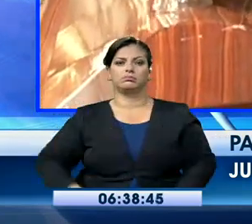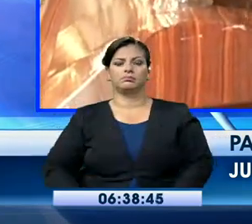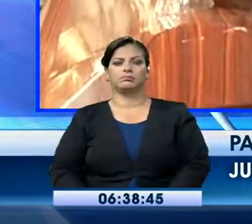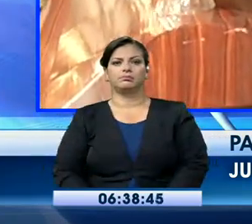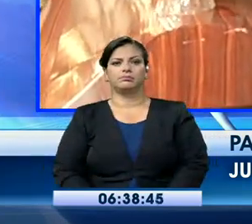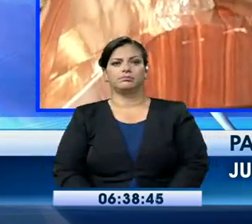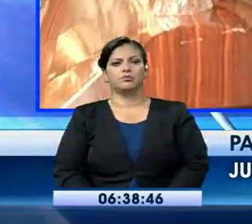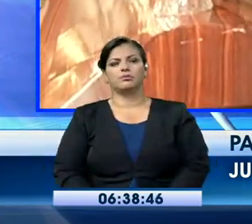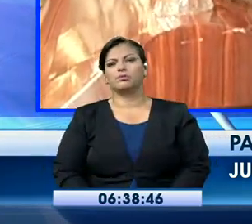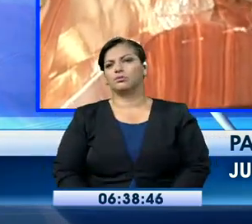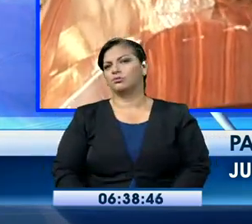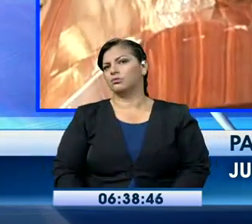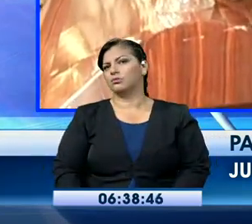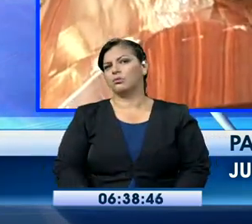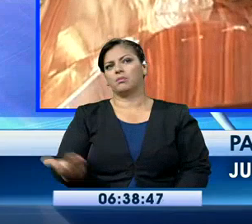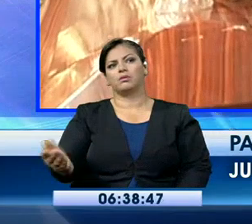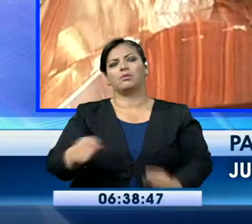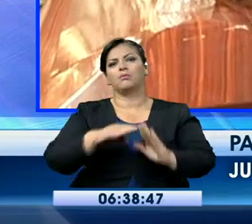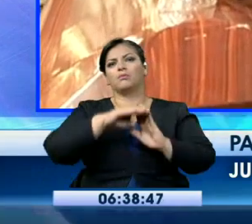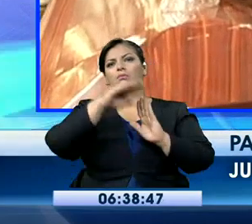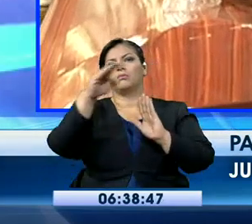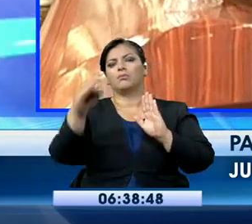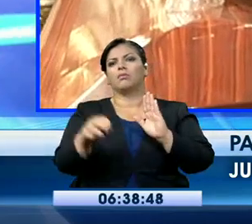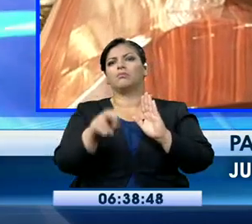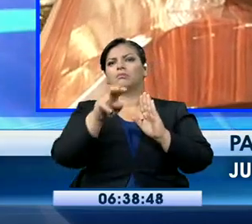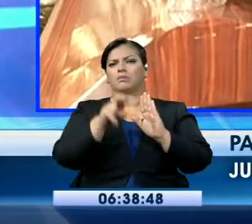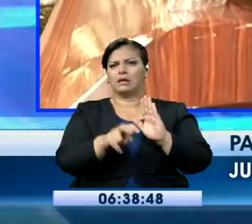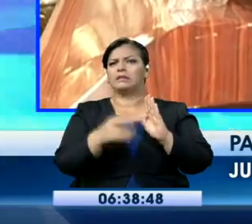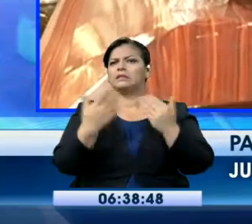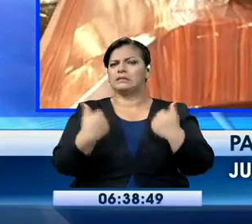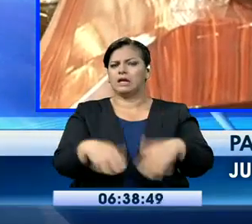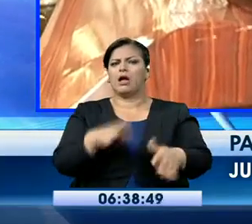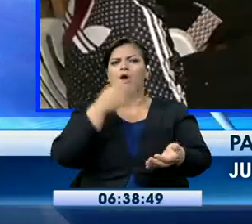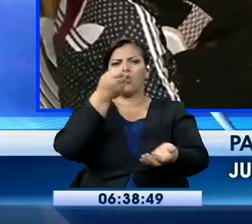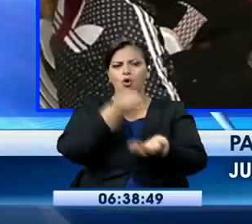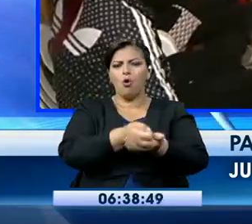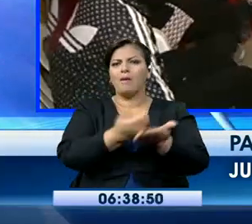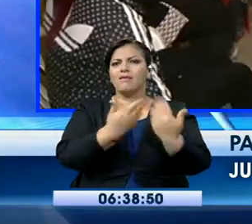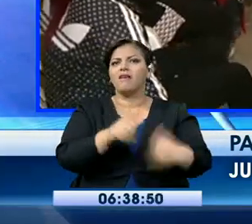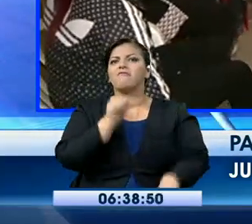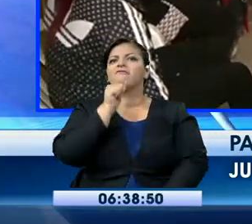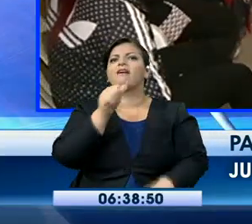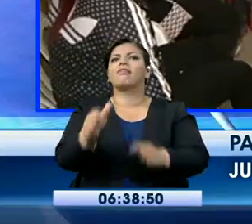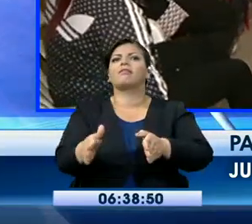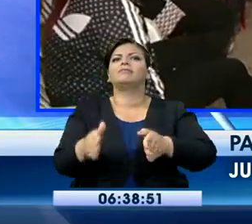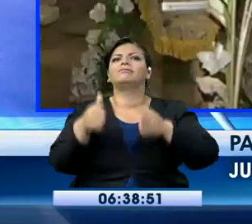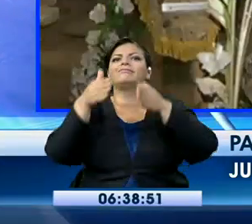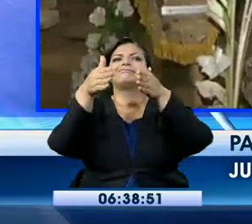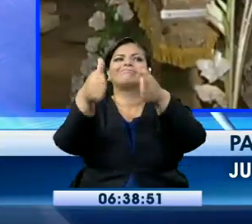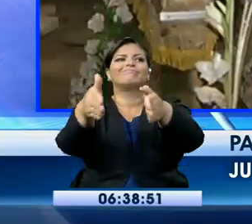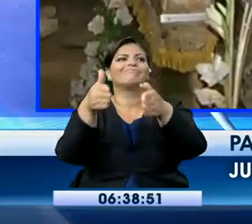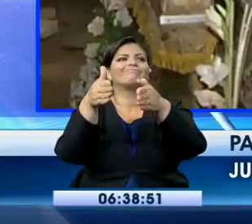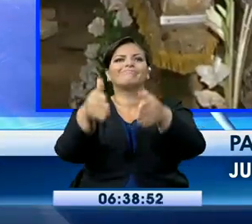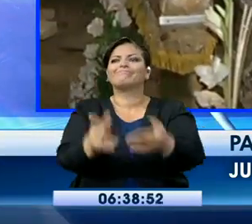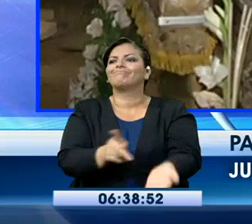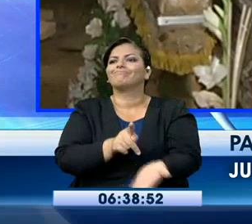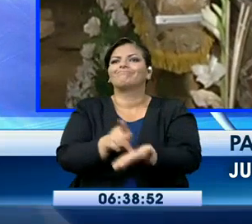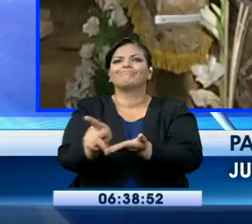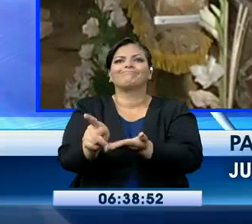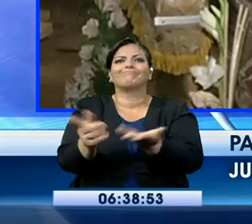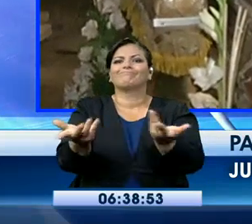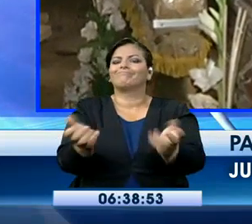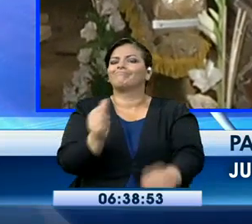donación de la caja, ¿verdad? Bueno, la caja está, del espacio para que pueda ser enterrada con